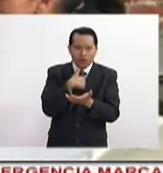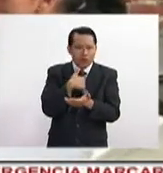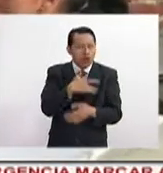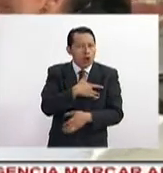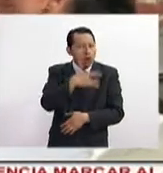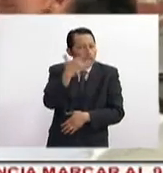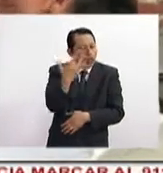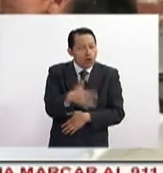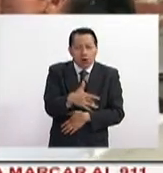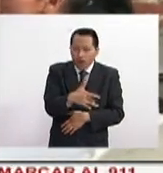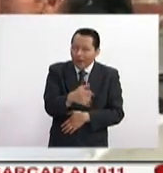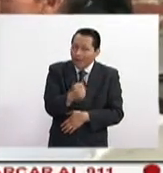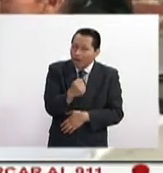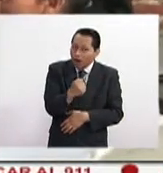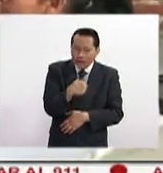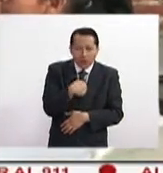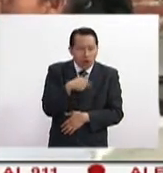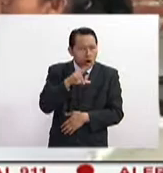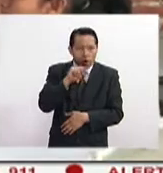nadie.